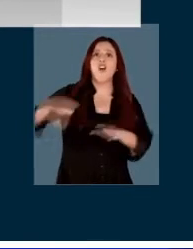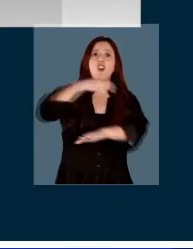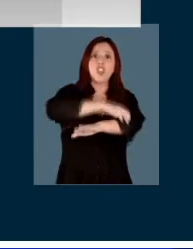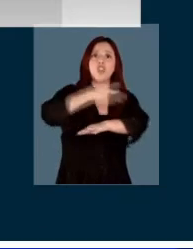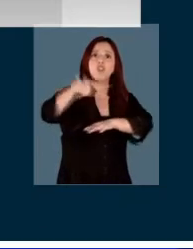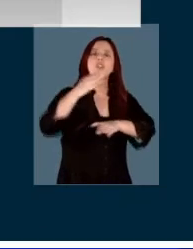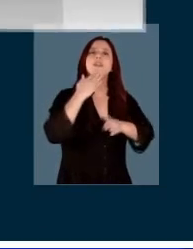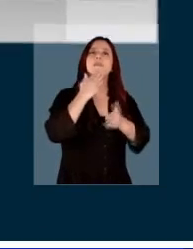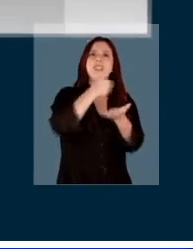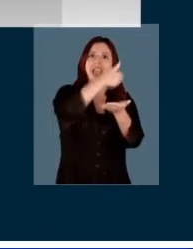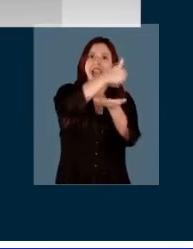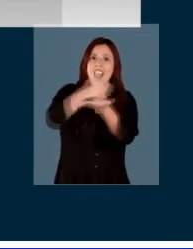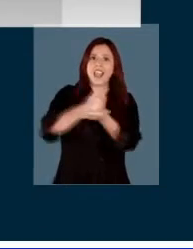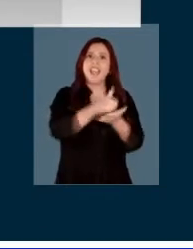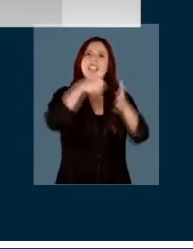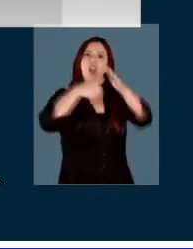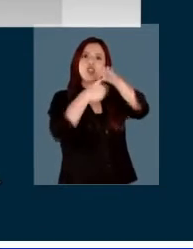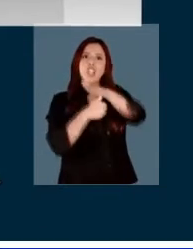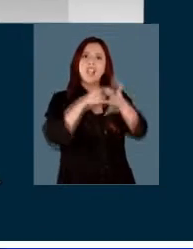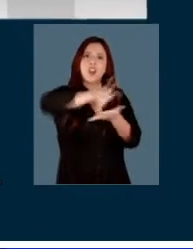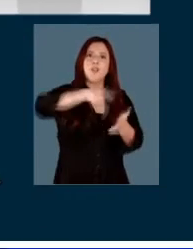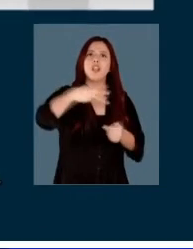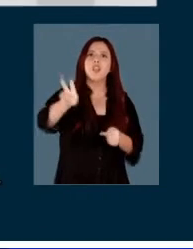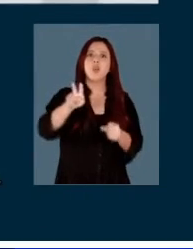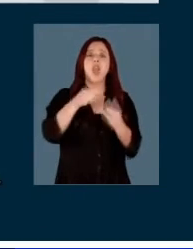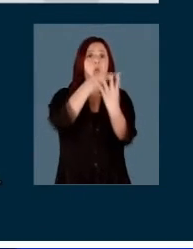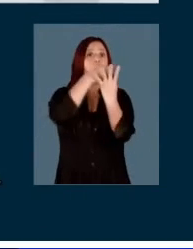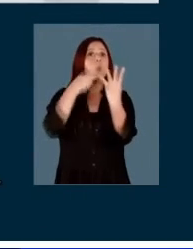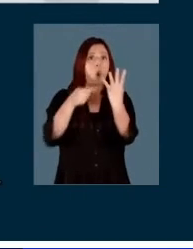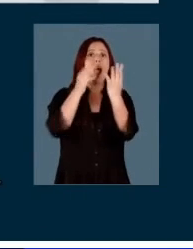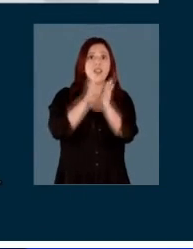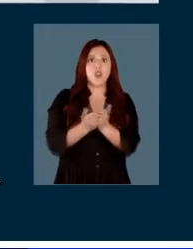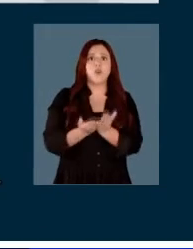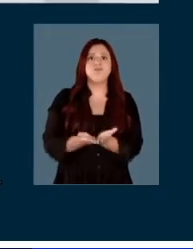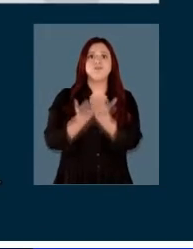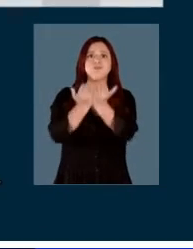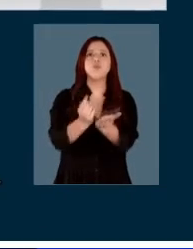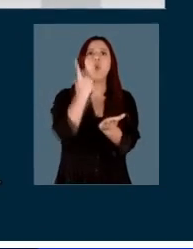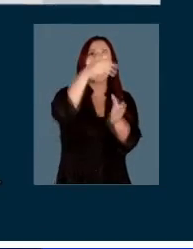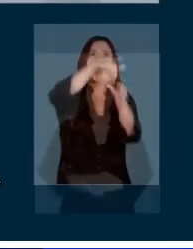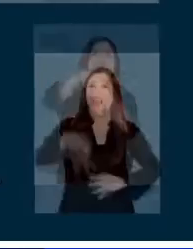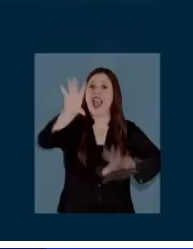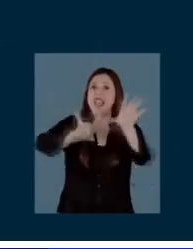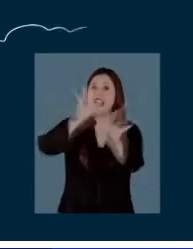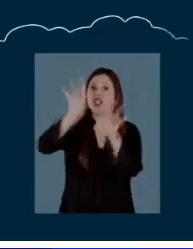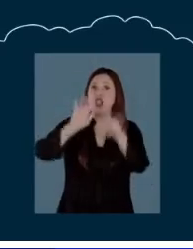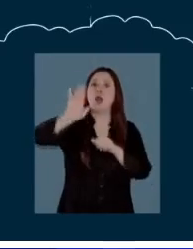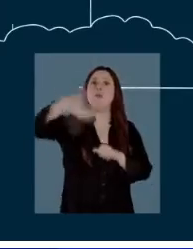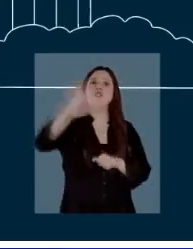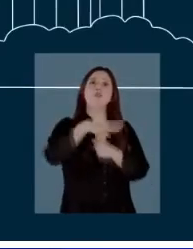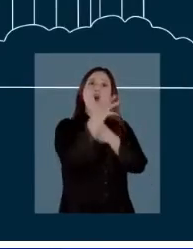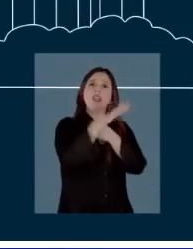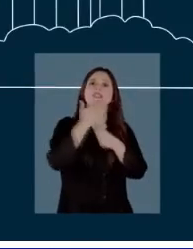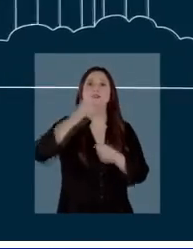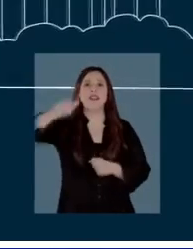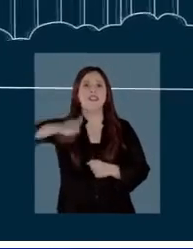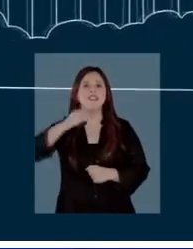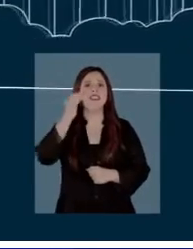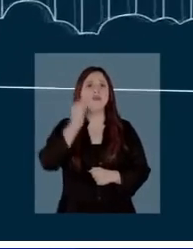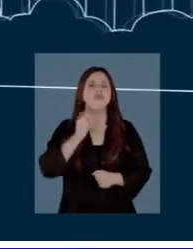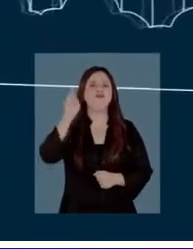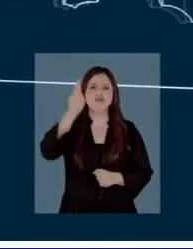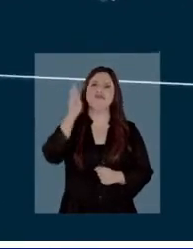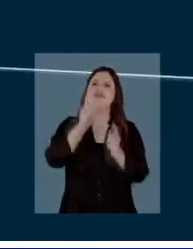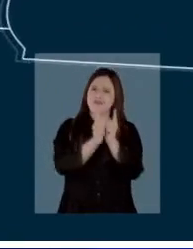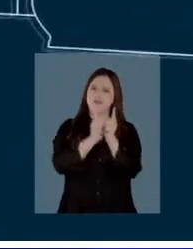¿Cómo deben asistir los votantes? Deben asistir con su mascarilla, por supuesto, su lápiz pasta azul, su carnet o su pasaporte que puede estar